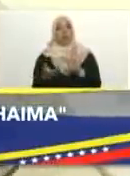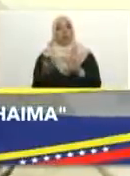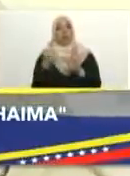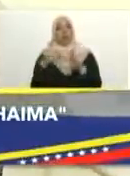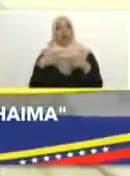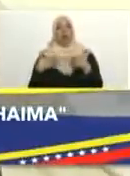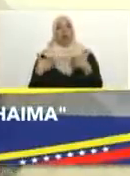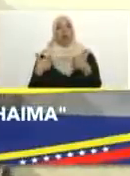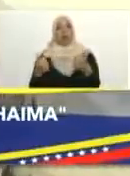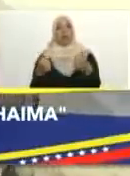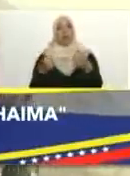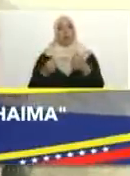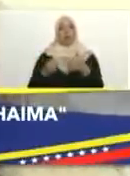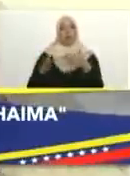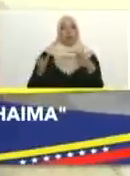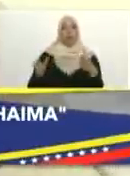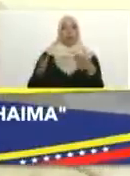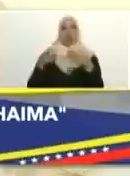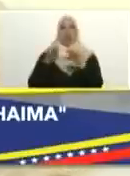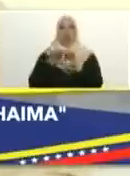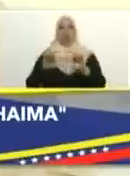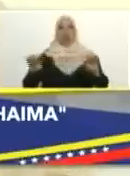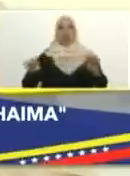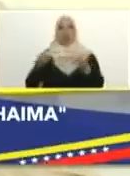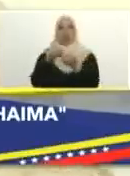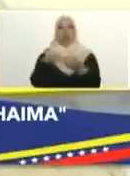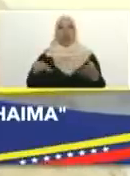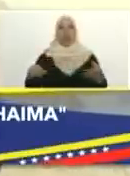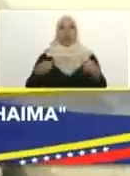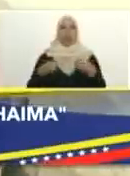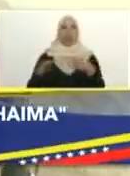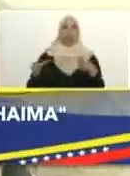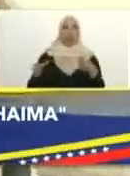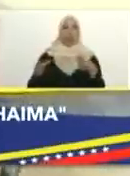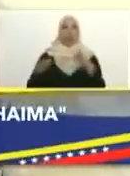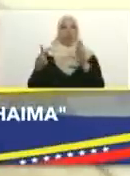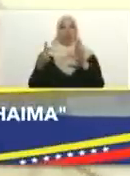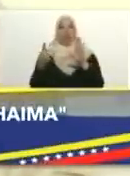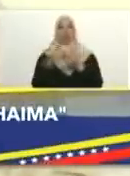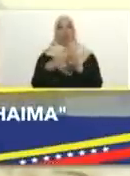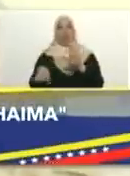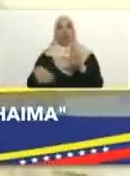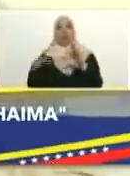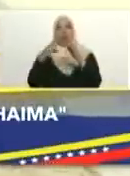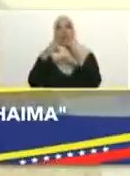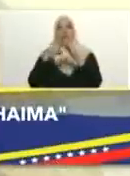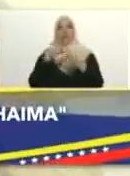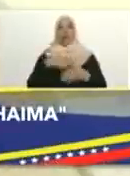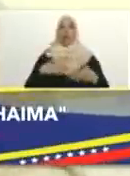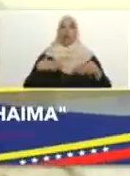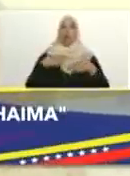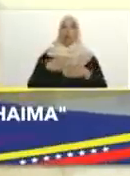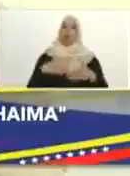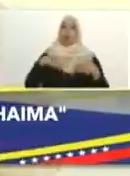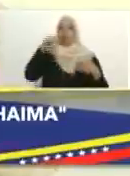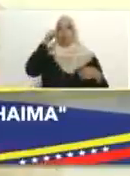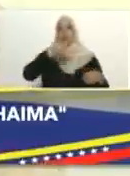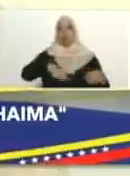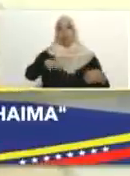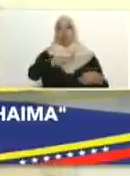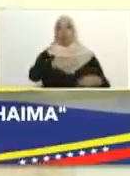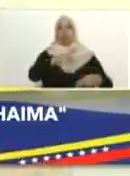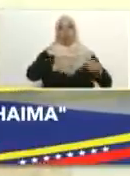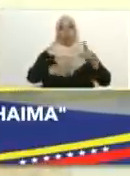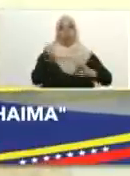la salud pública, a la educación pública de nuestros hijos, el derecho a la vivienda digna, los derechos del pueblo,